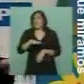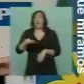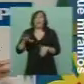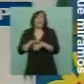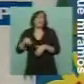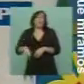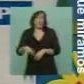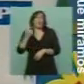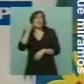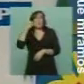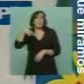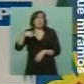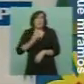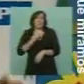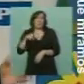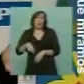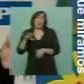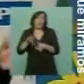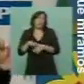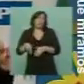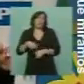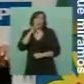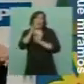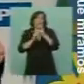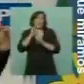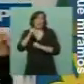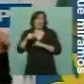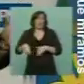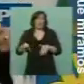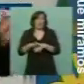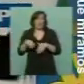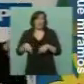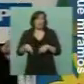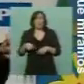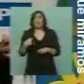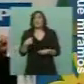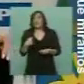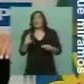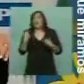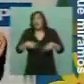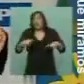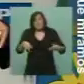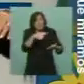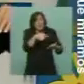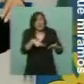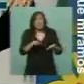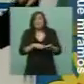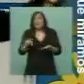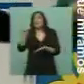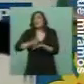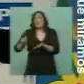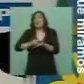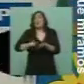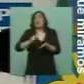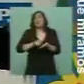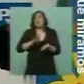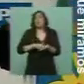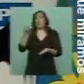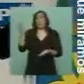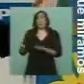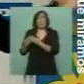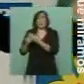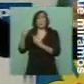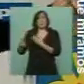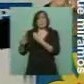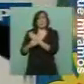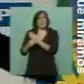Nos tocó ipf porque hoy estamos hablando de ipf y porque realmente las cosas que se han escrito sobre eh Axel